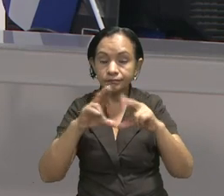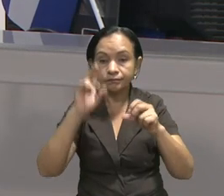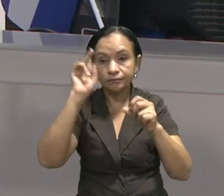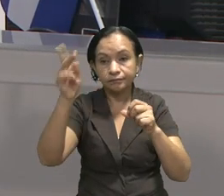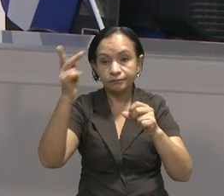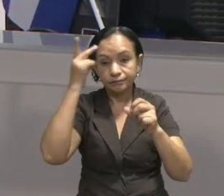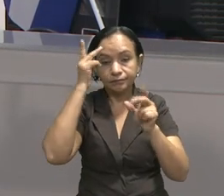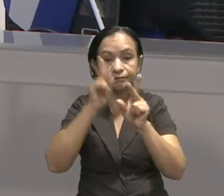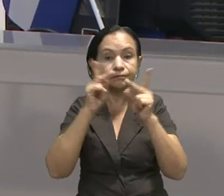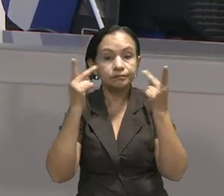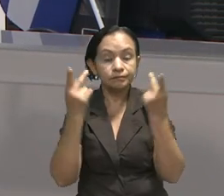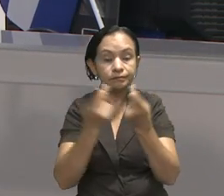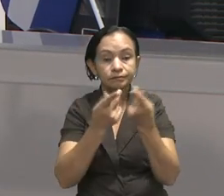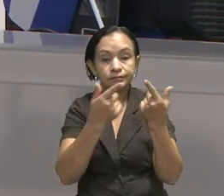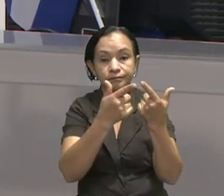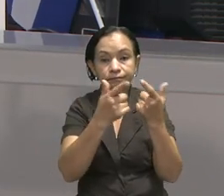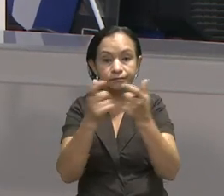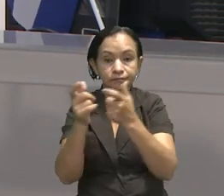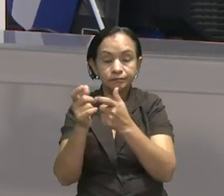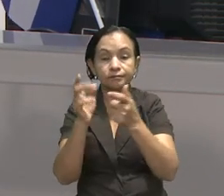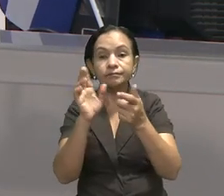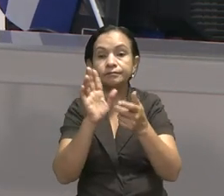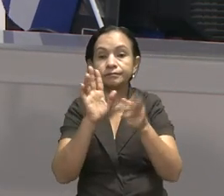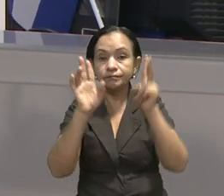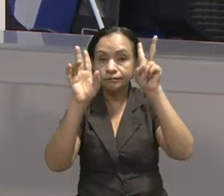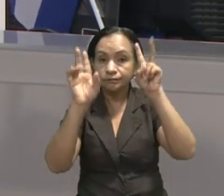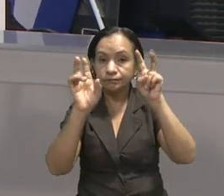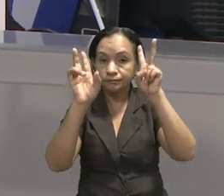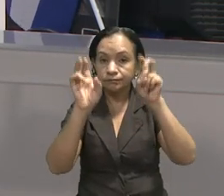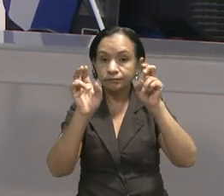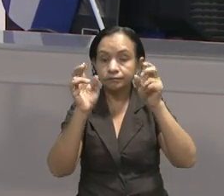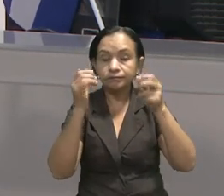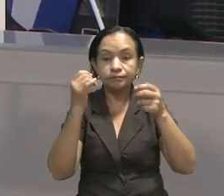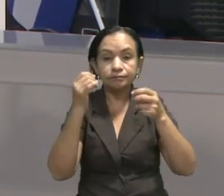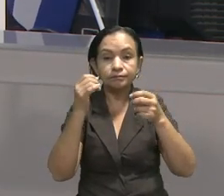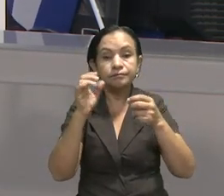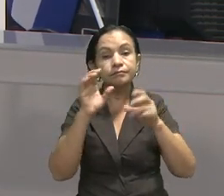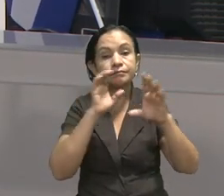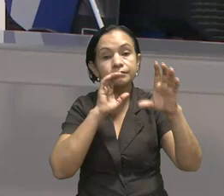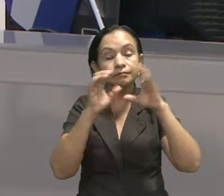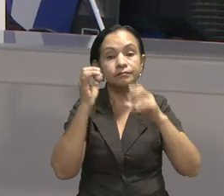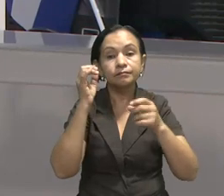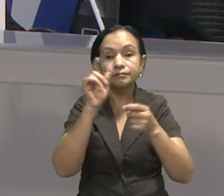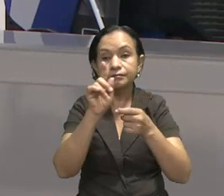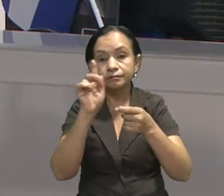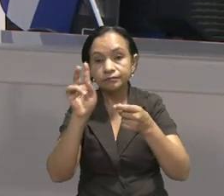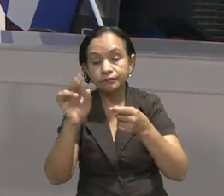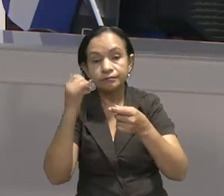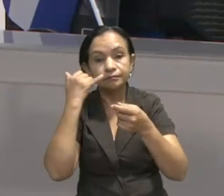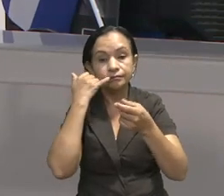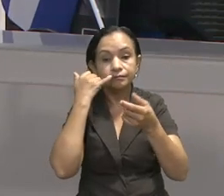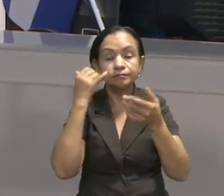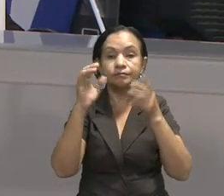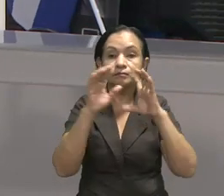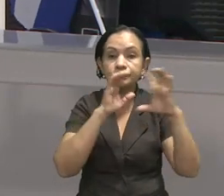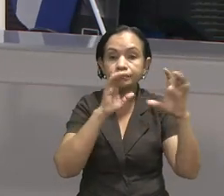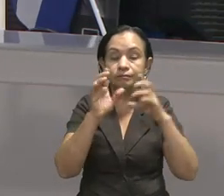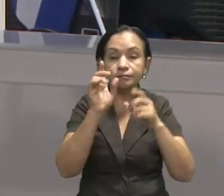políticas públicas sectoriales con relación a los servicios de telecomunicaciones, servicios de